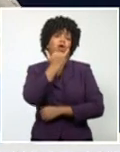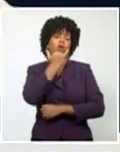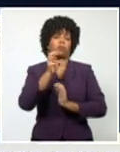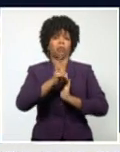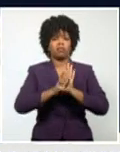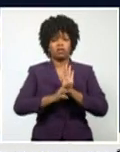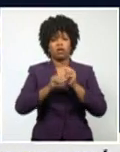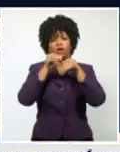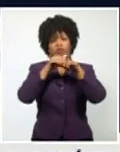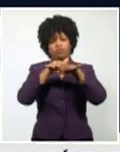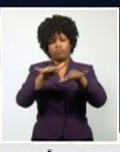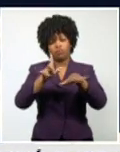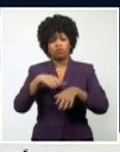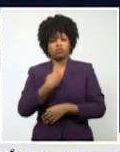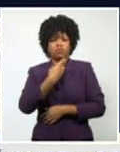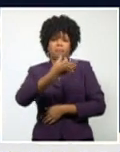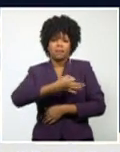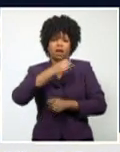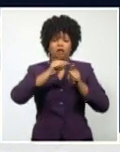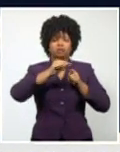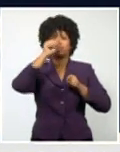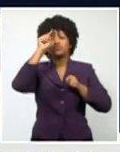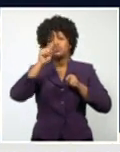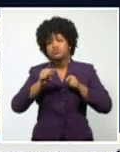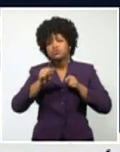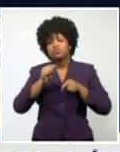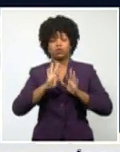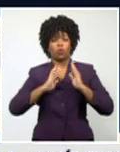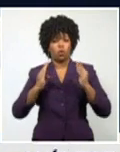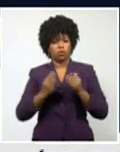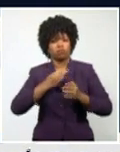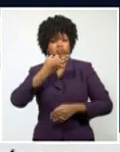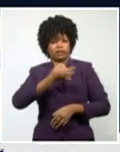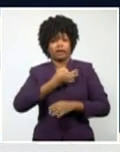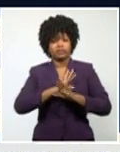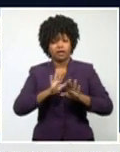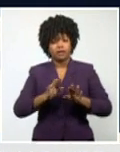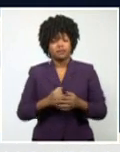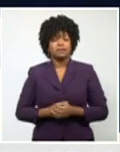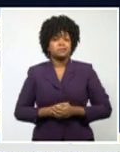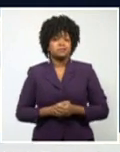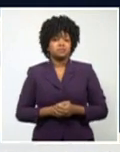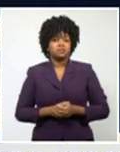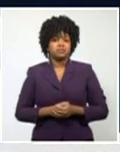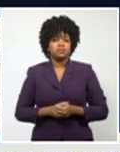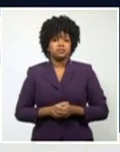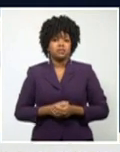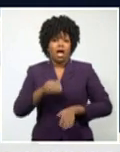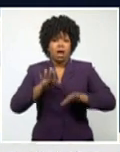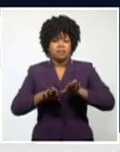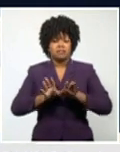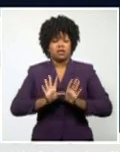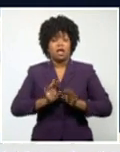ejemplificamos con la curva, con el famoso pico y demás, como muchas veces a partir del día 60